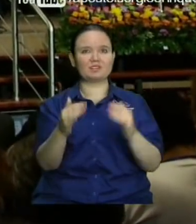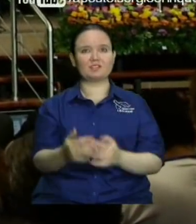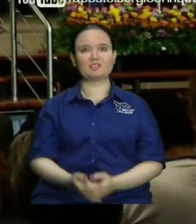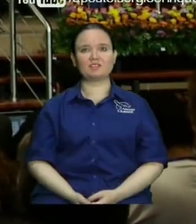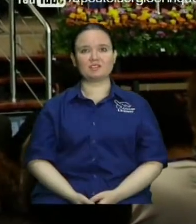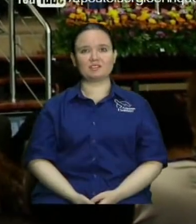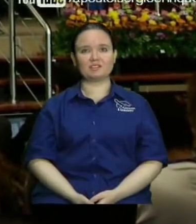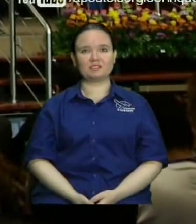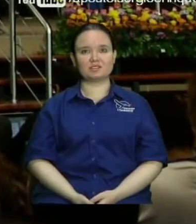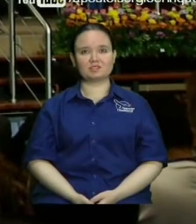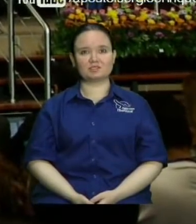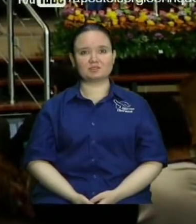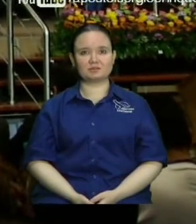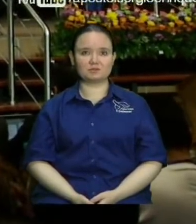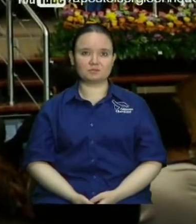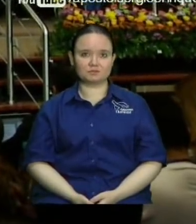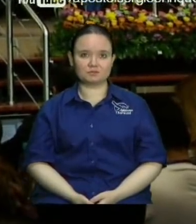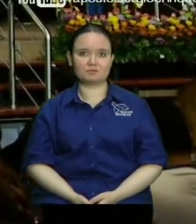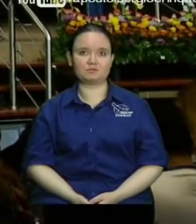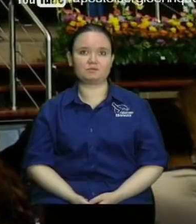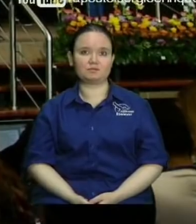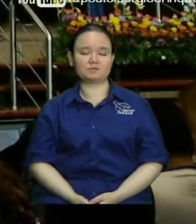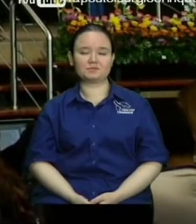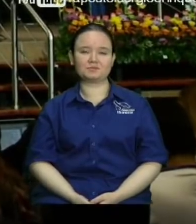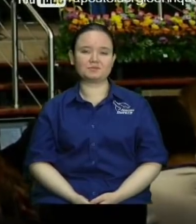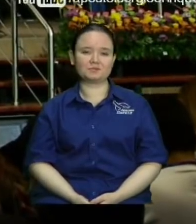echar fuera a los feos, a los filisteos y a todos esos.